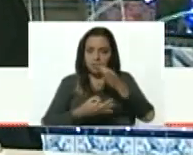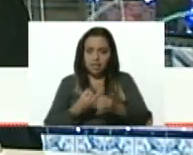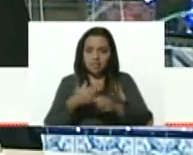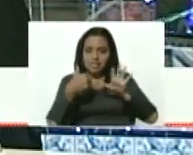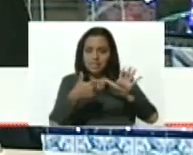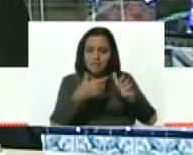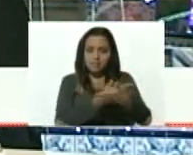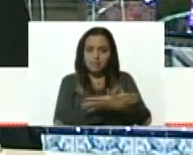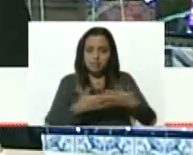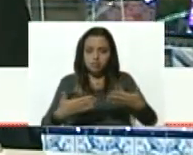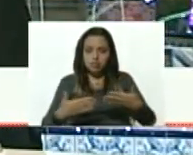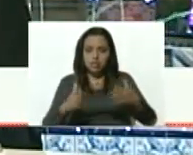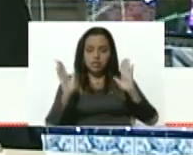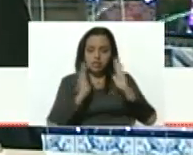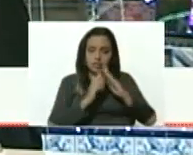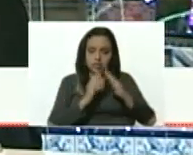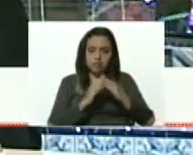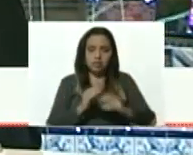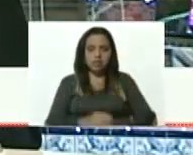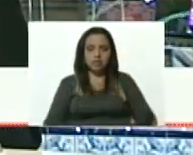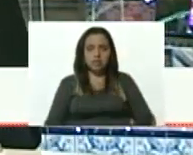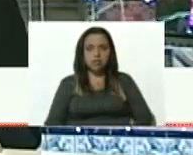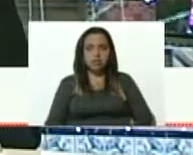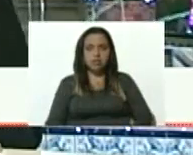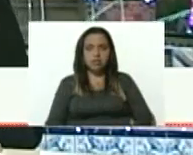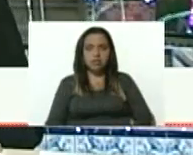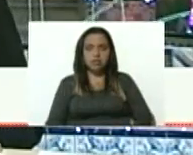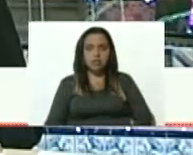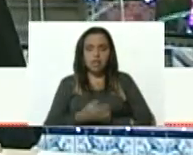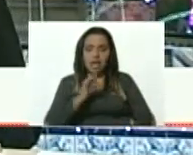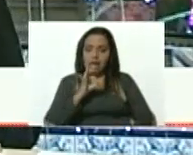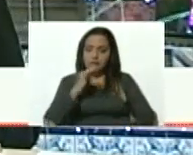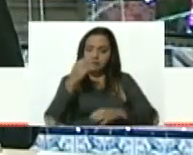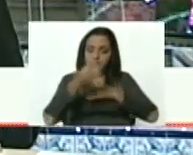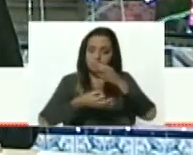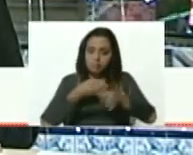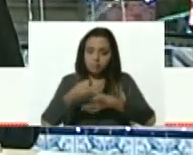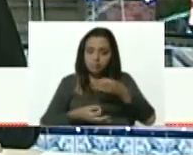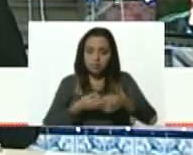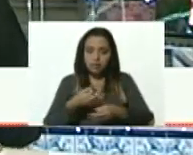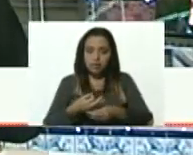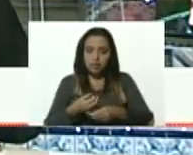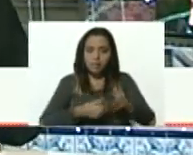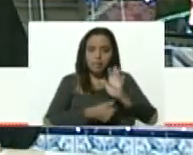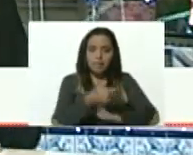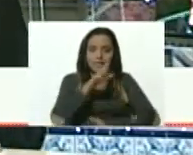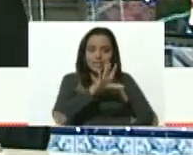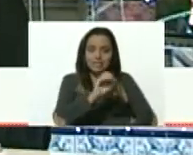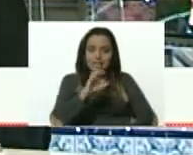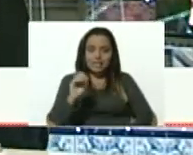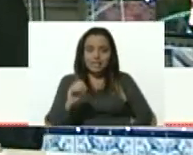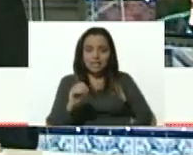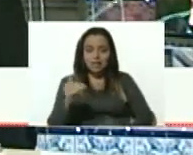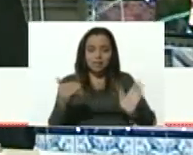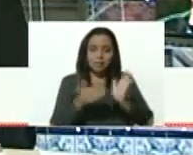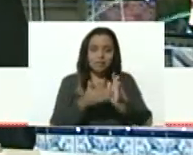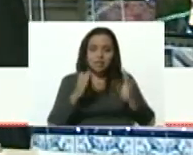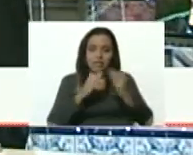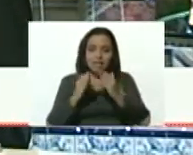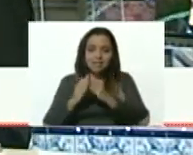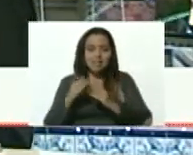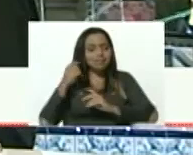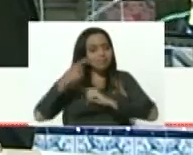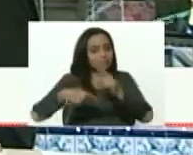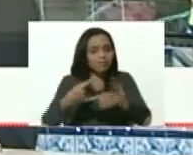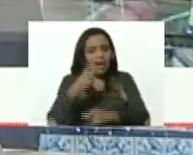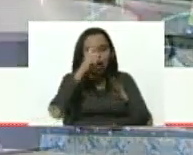6 millones de viviendas, estaríamos hablando de seguir el ritmo de 500.000 viviendas anuales. Tenemos que